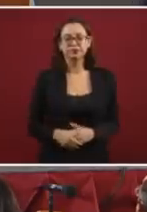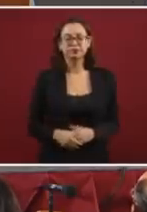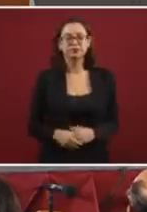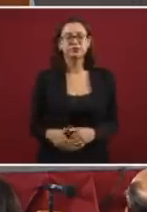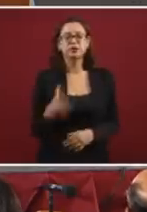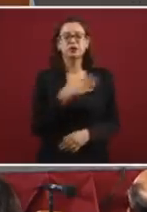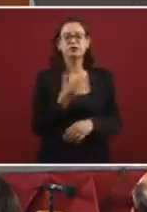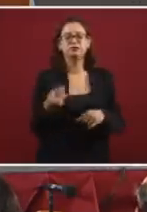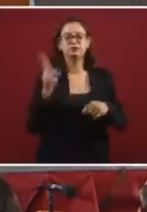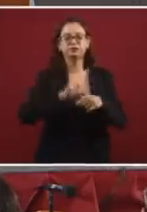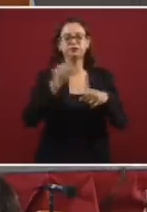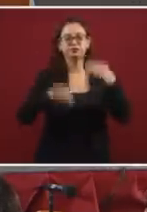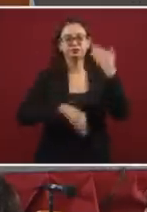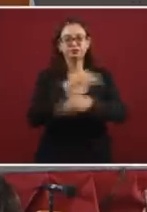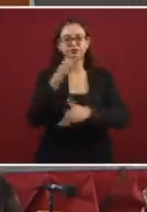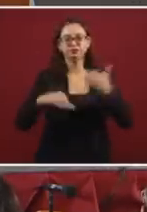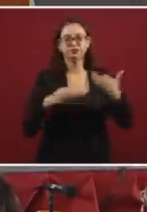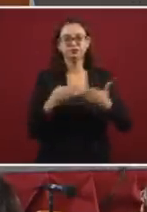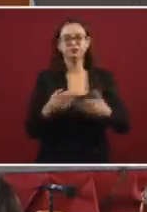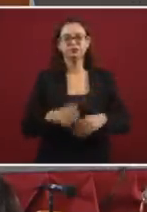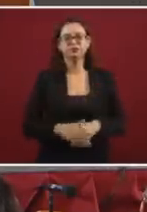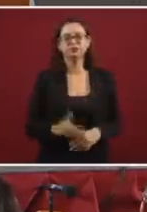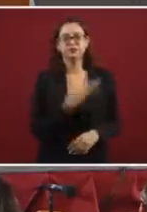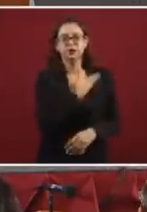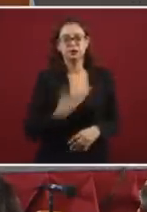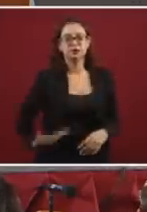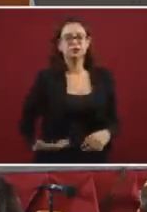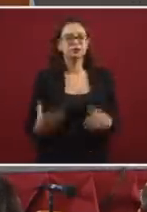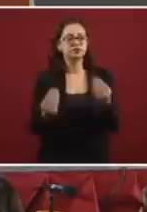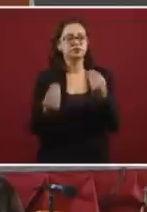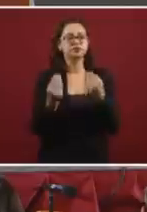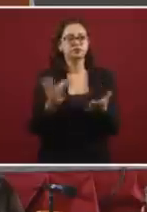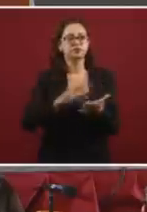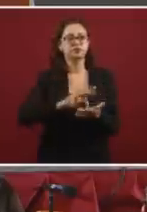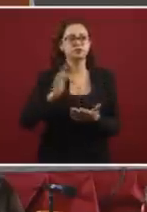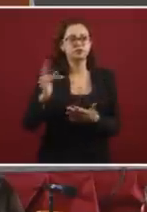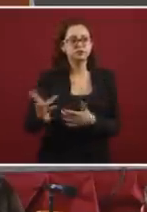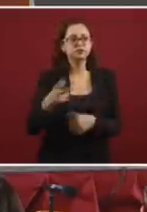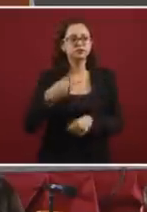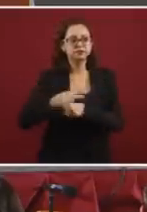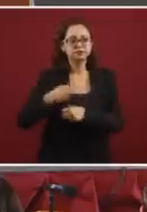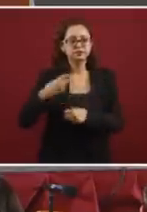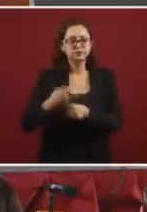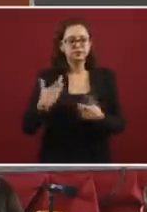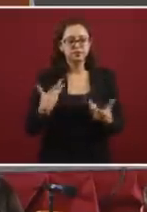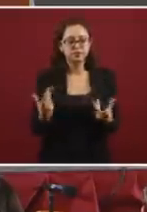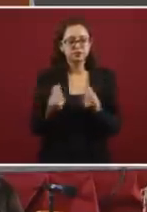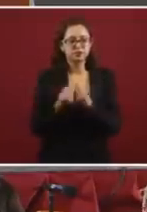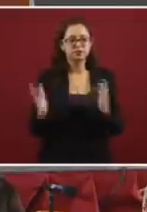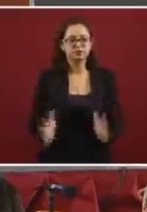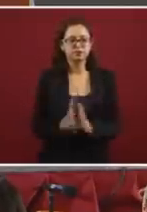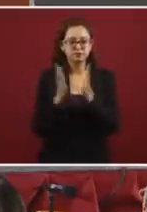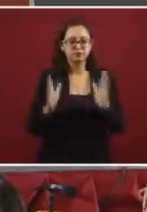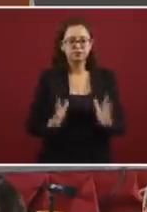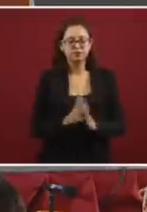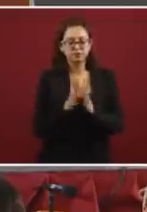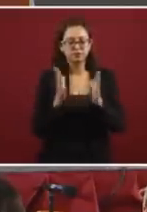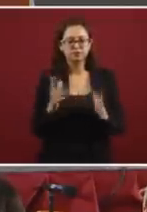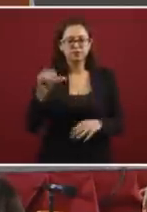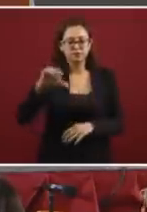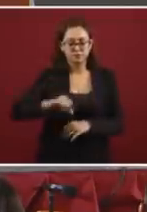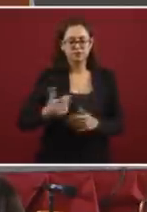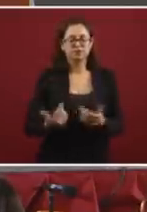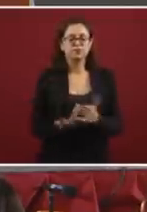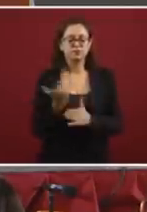buenos días a todos pues señor presidente muchas gracias por invitarnos a participar en la conferencia de igual manera